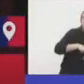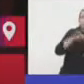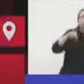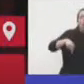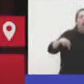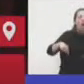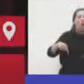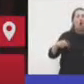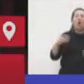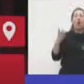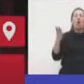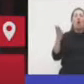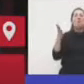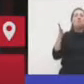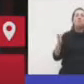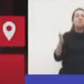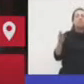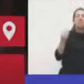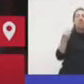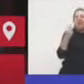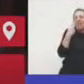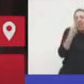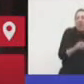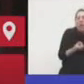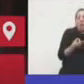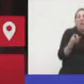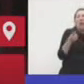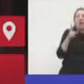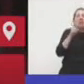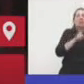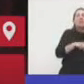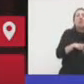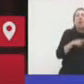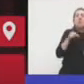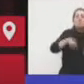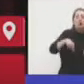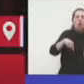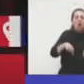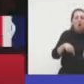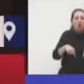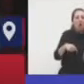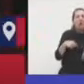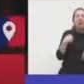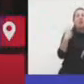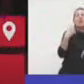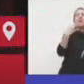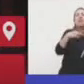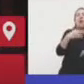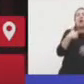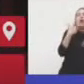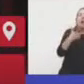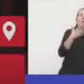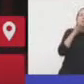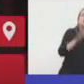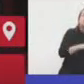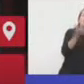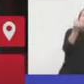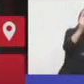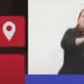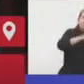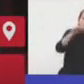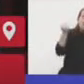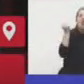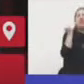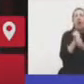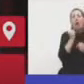que ha amenazado a Cristina Kirchner, que está cumpliendo arresto domiciliario. Digo, gente que los ha amenazado por las redes sociales. Es decir, la justicia no anda tan mal.